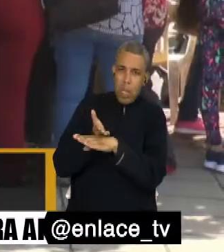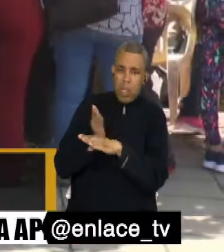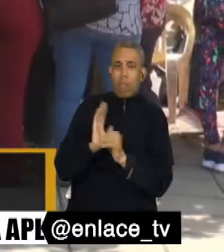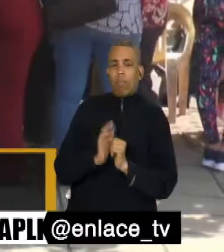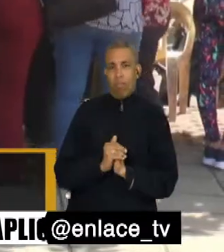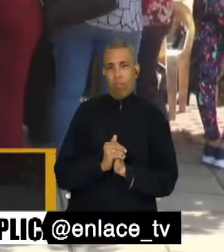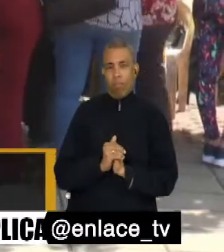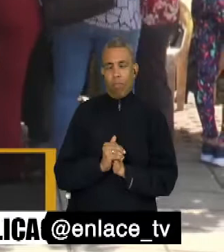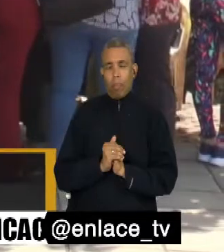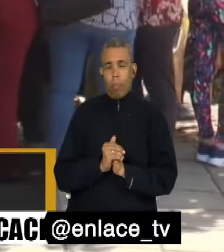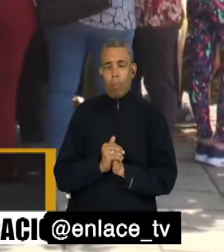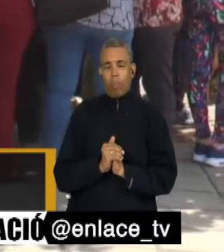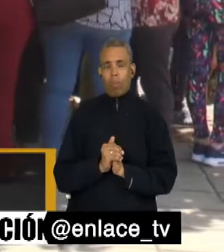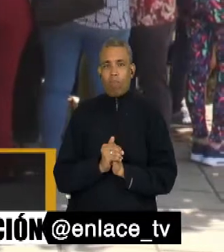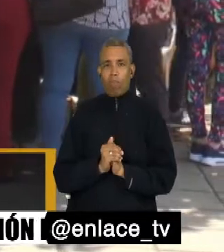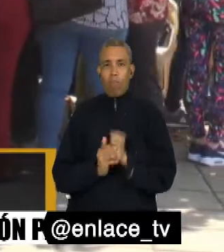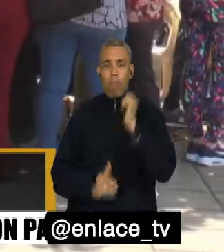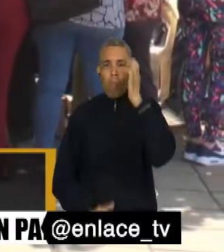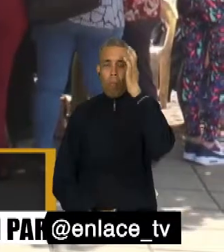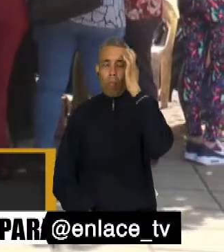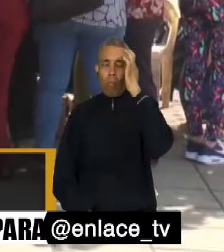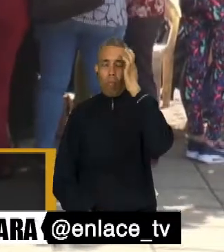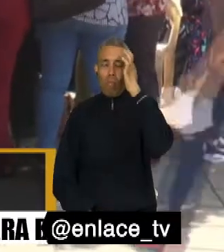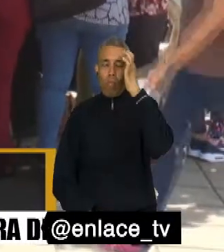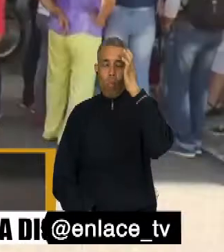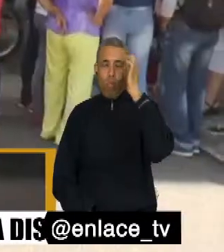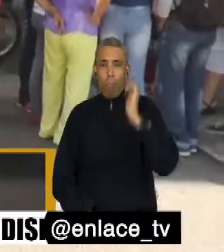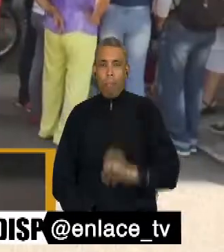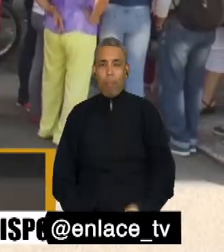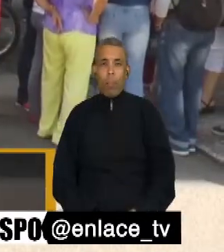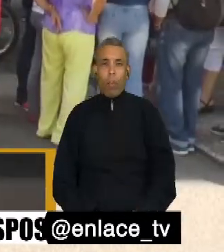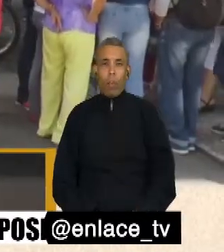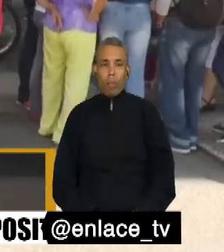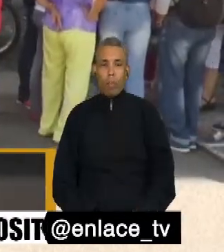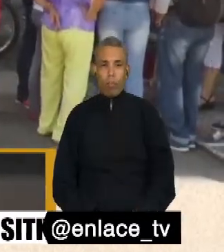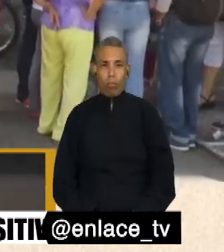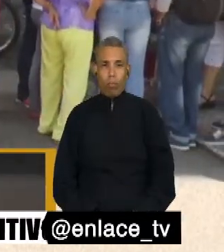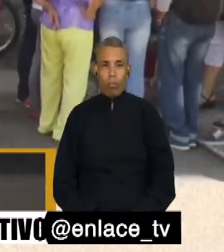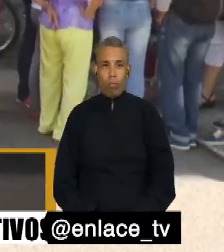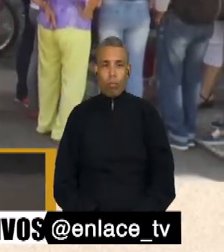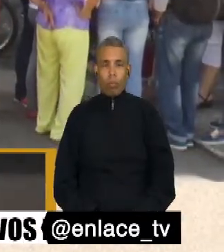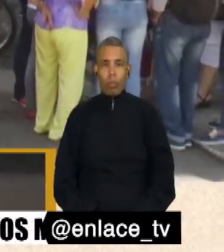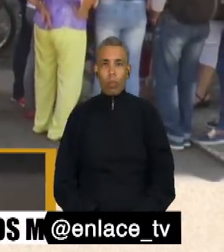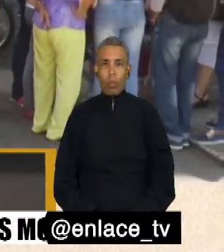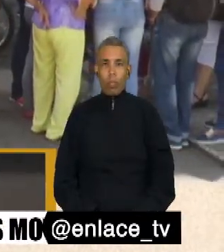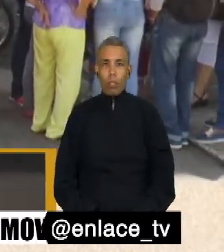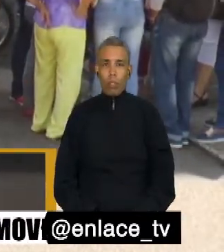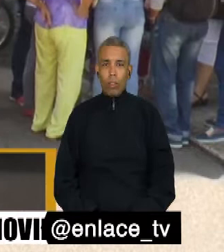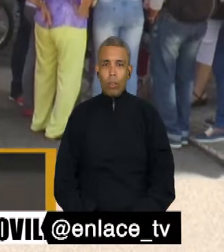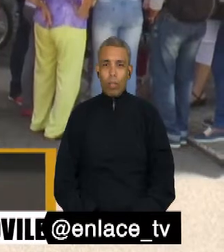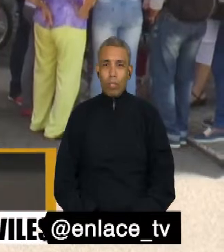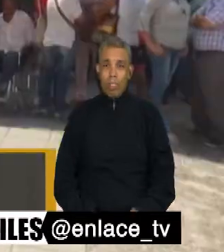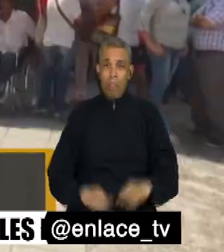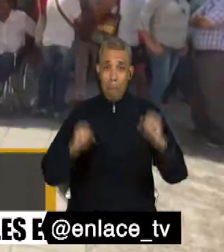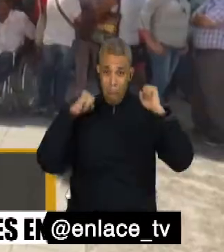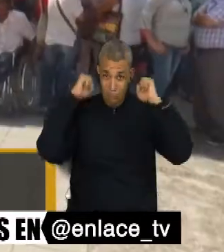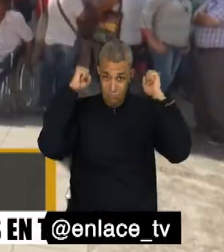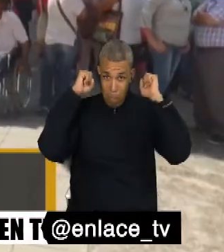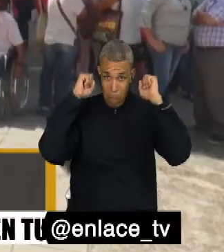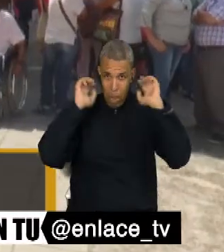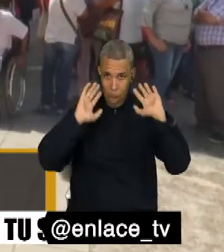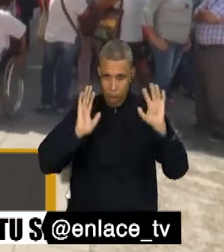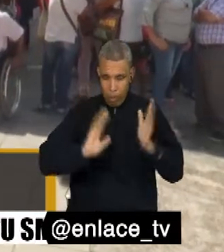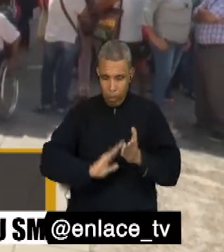la mesa nacional que está con el gobierno. Solamente es por el día de hoy. Se atiende lo que